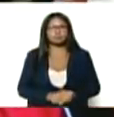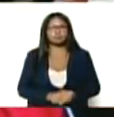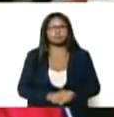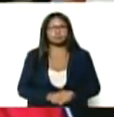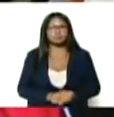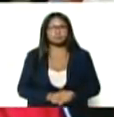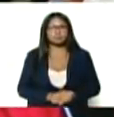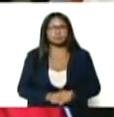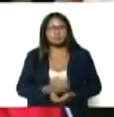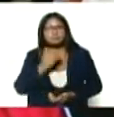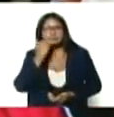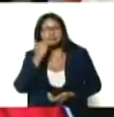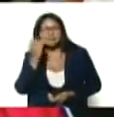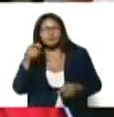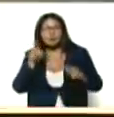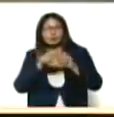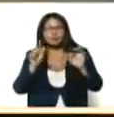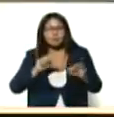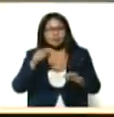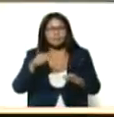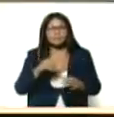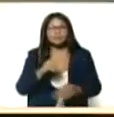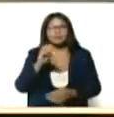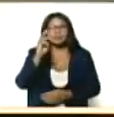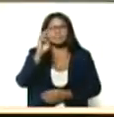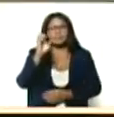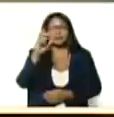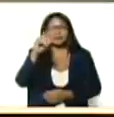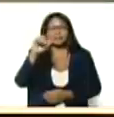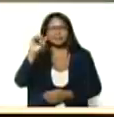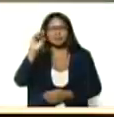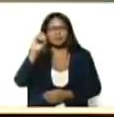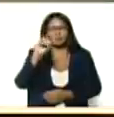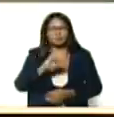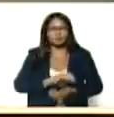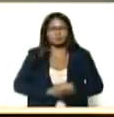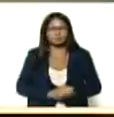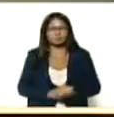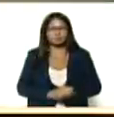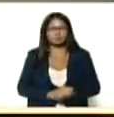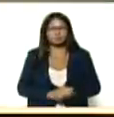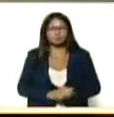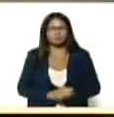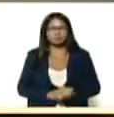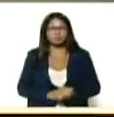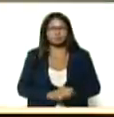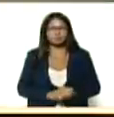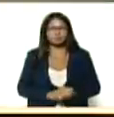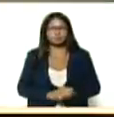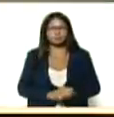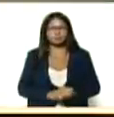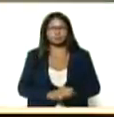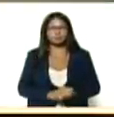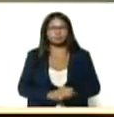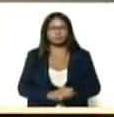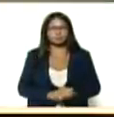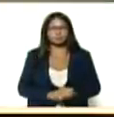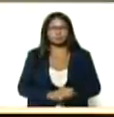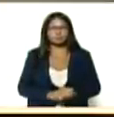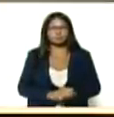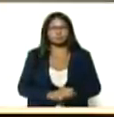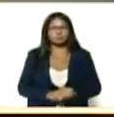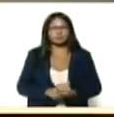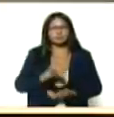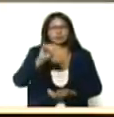Al lado de Pedro, pues, aprendiendo de Pedro Carreño. Ana Fuentes. Yasneidi